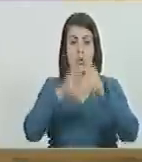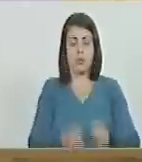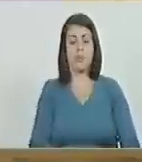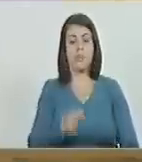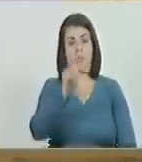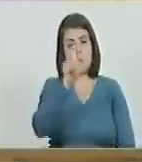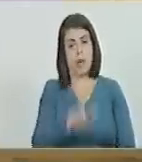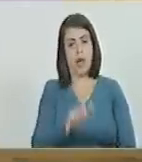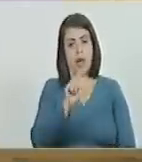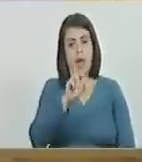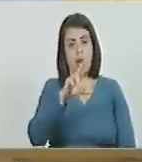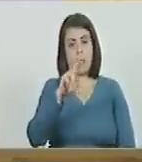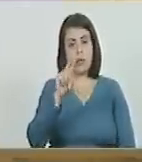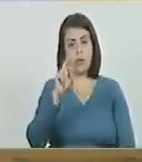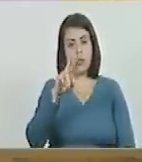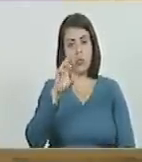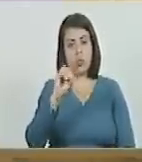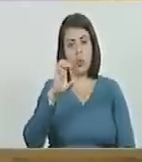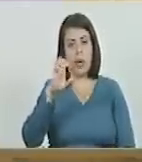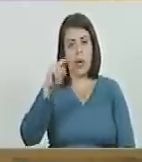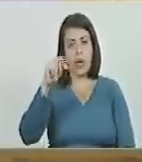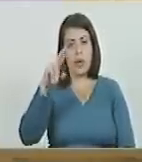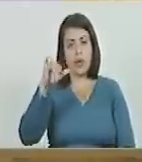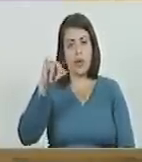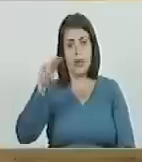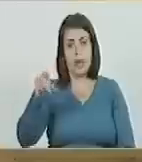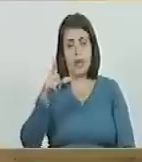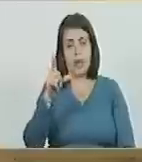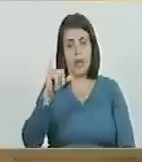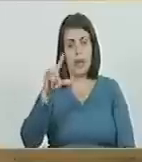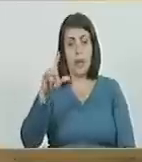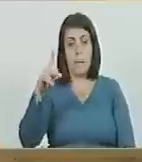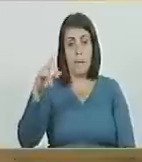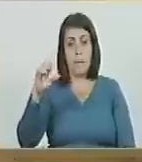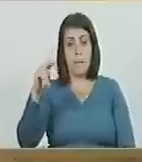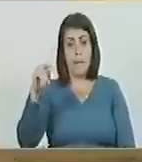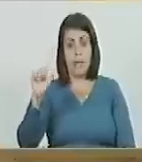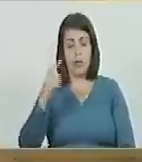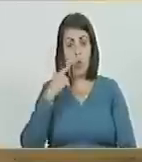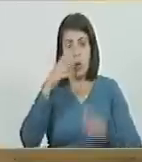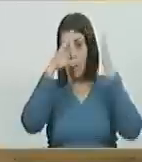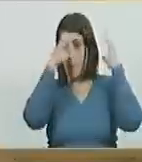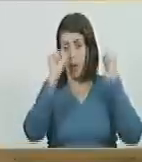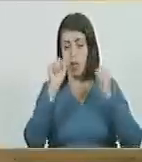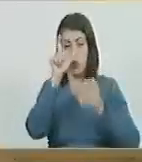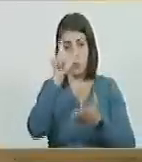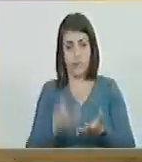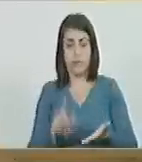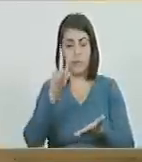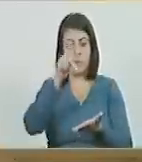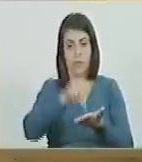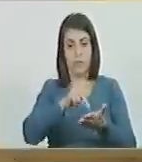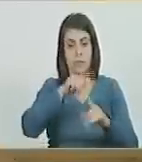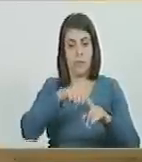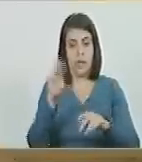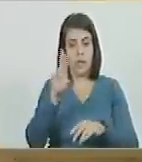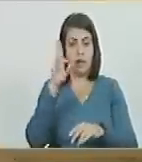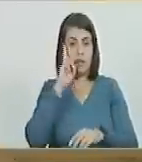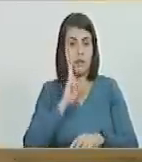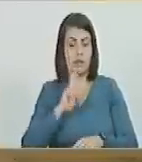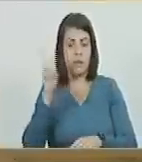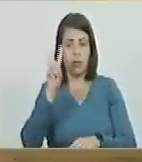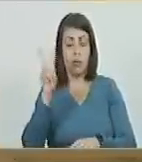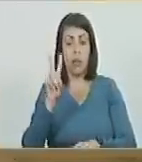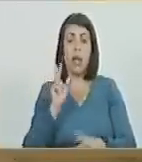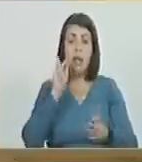del ciudadano Arturo Enrique Gil Pinto como embajador extraordinario y plenipotenciario de la República